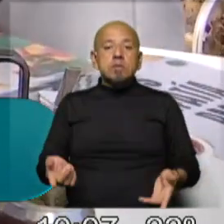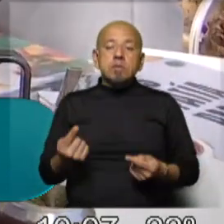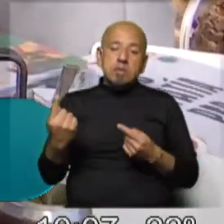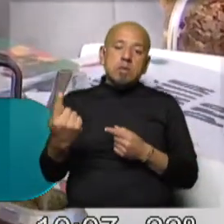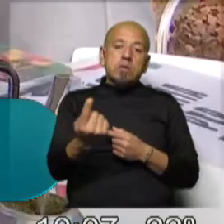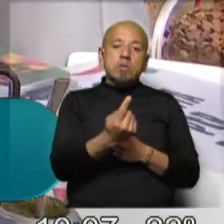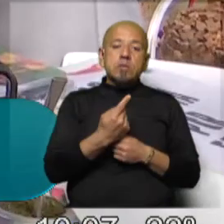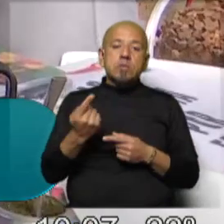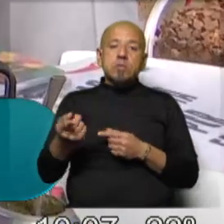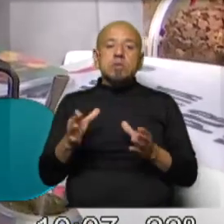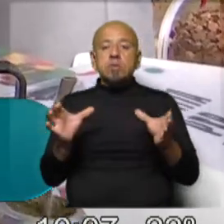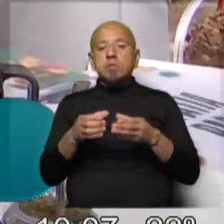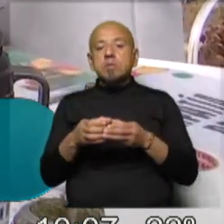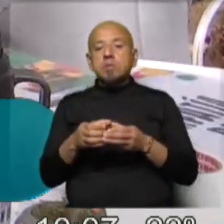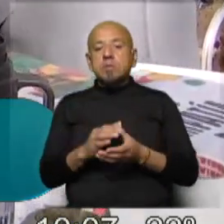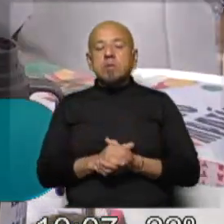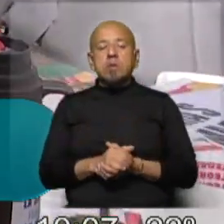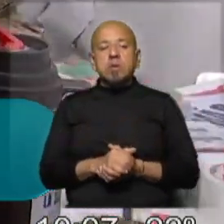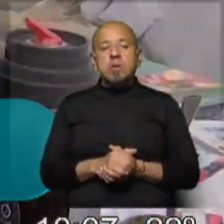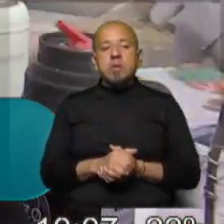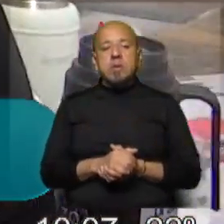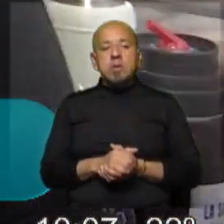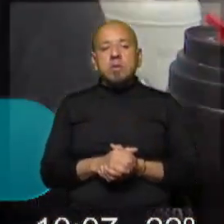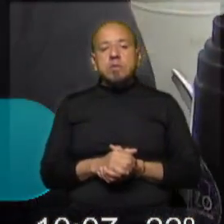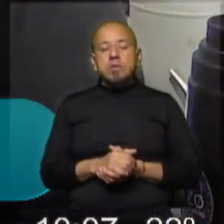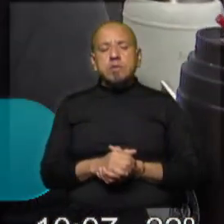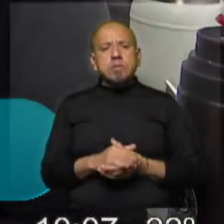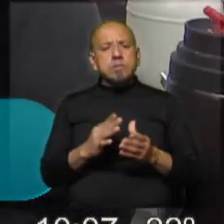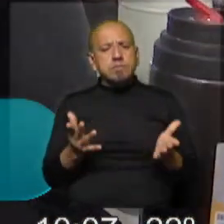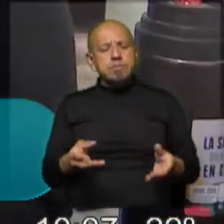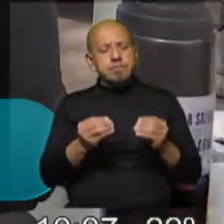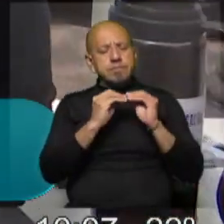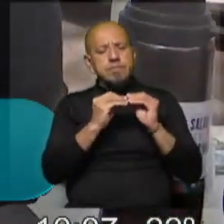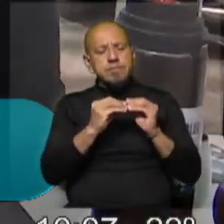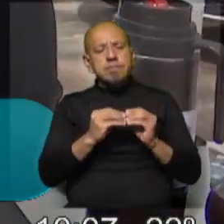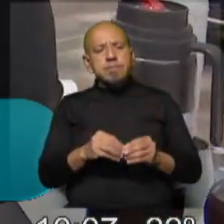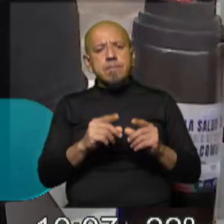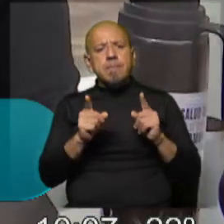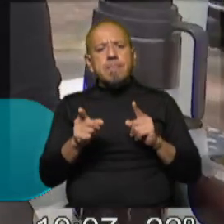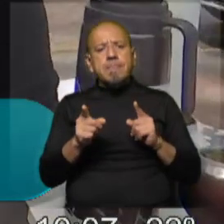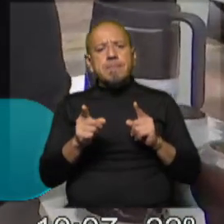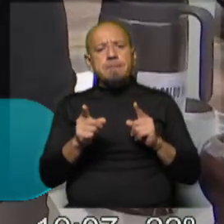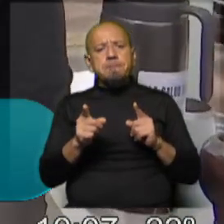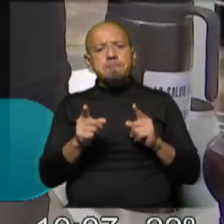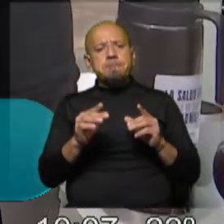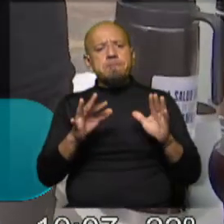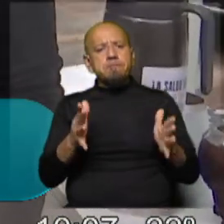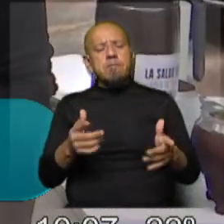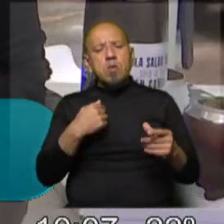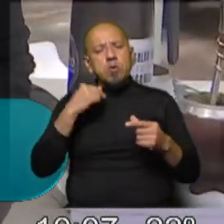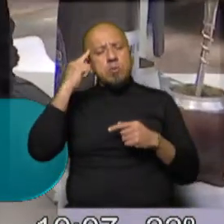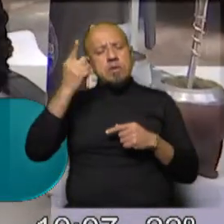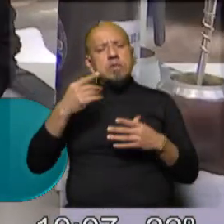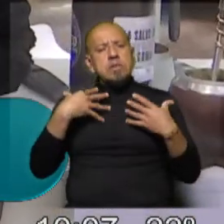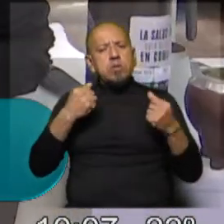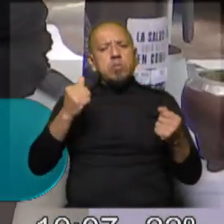componemos esta comunidad. Le voy a hacer una consulta que quizás es obvia, pero respecto a esto que usted está mencionando, que uno cree que la salud mental